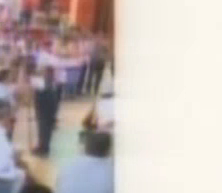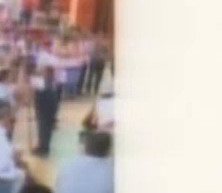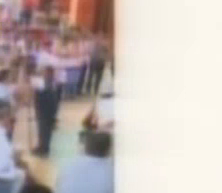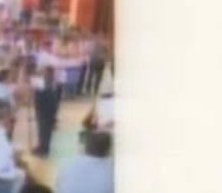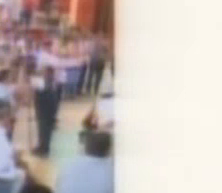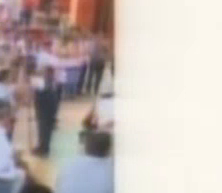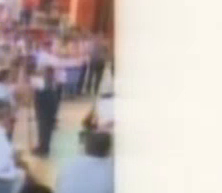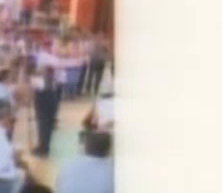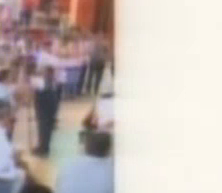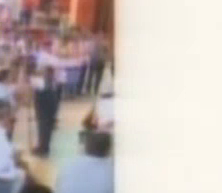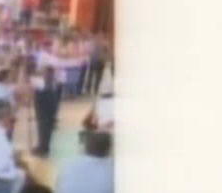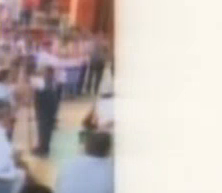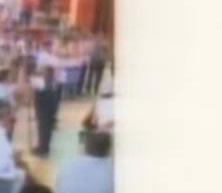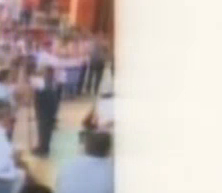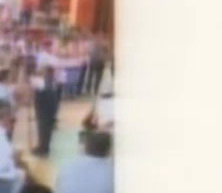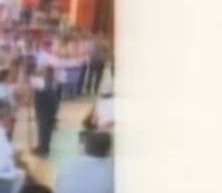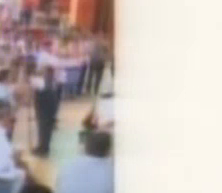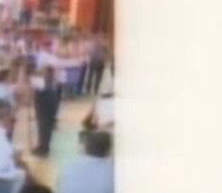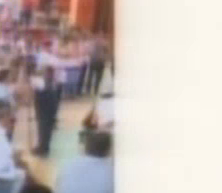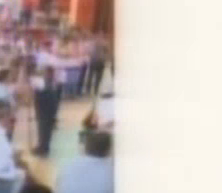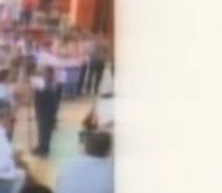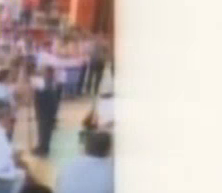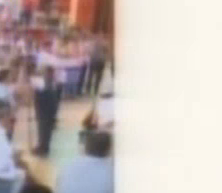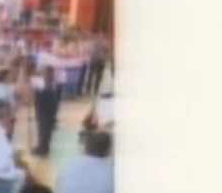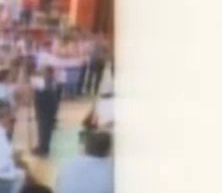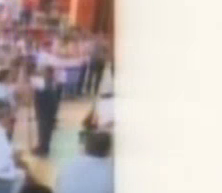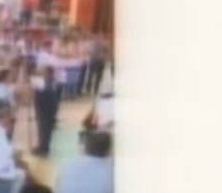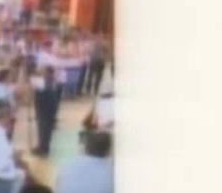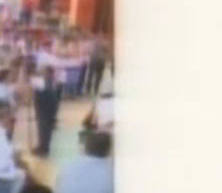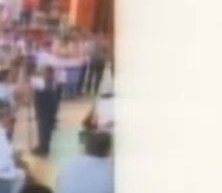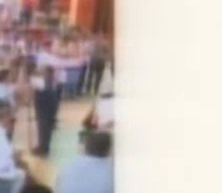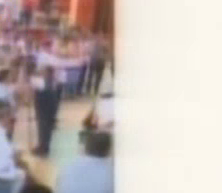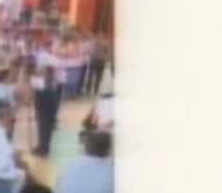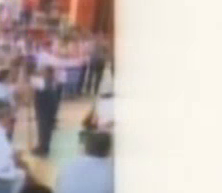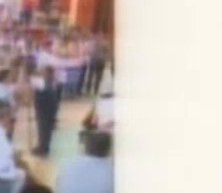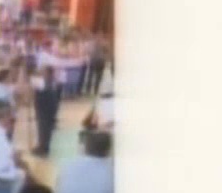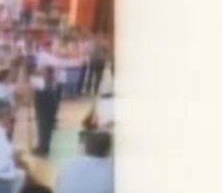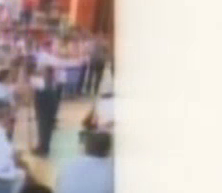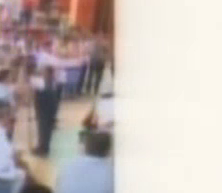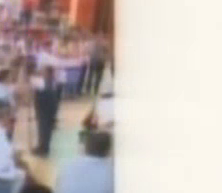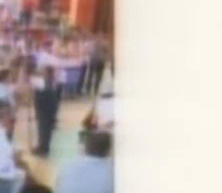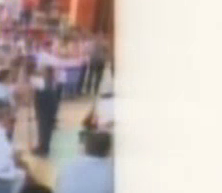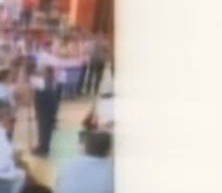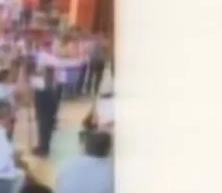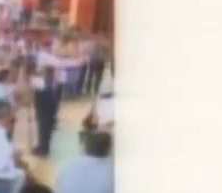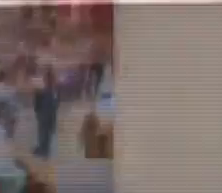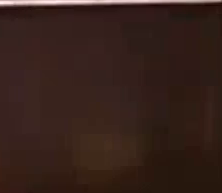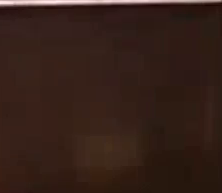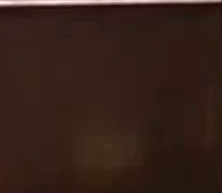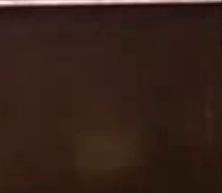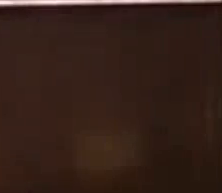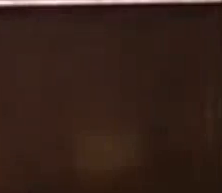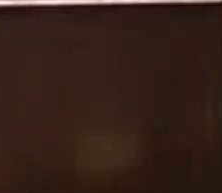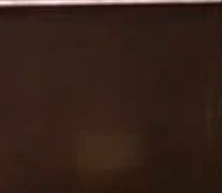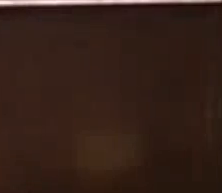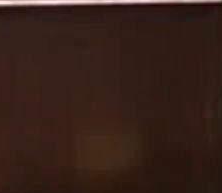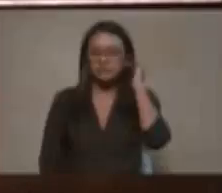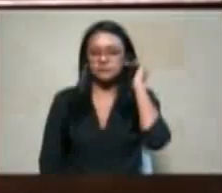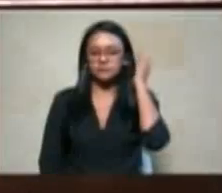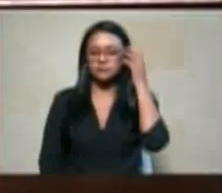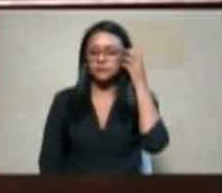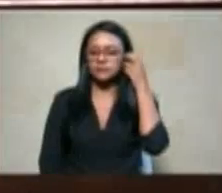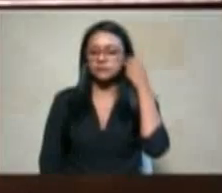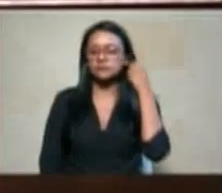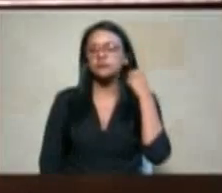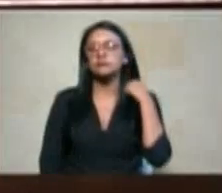Y esos 27, como lo mostró hace un momento, el señor viceministro, tiene que ver con unos sitios muy determinados. Y algunos están